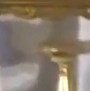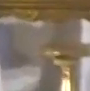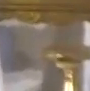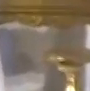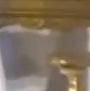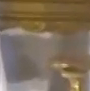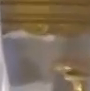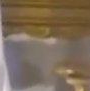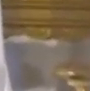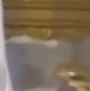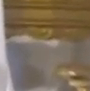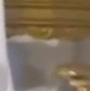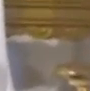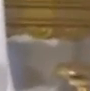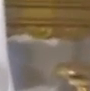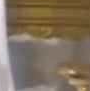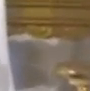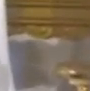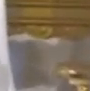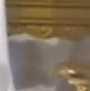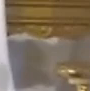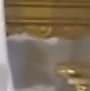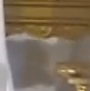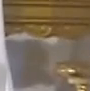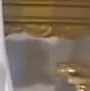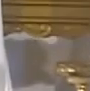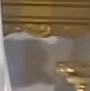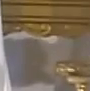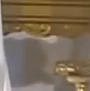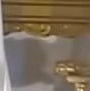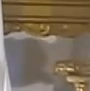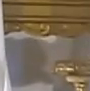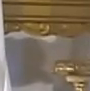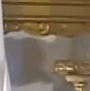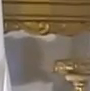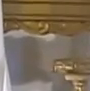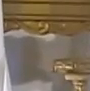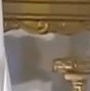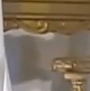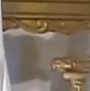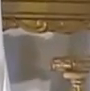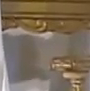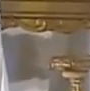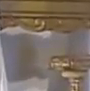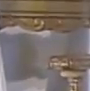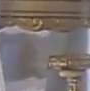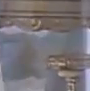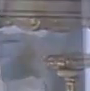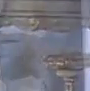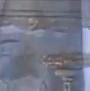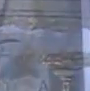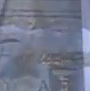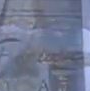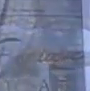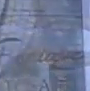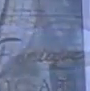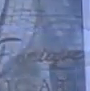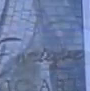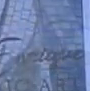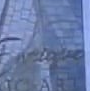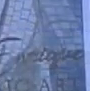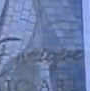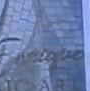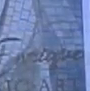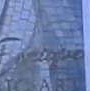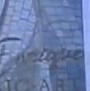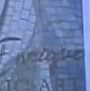Gregorio, que te honró con su incansable piedad y con su inmensa caridad